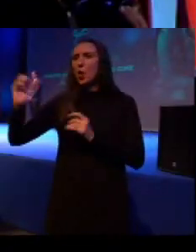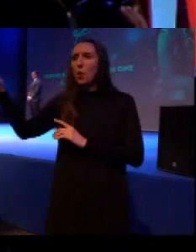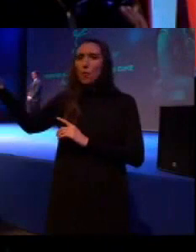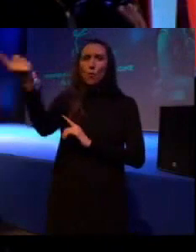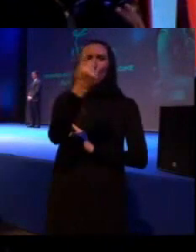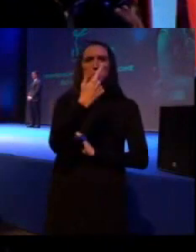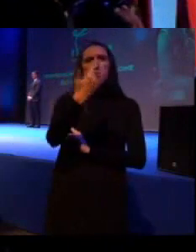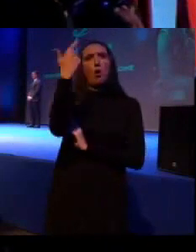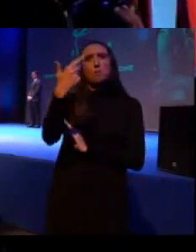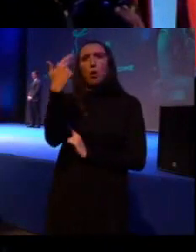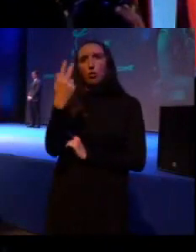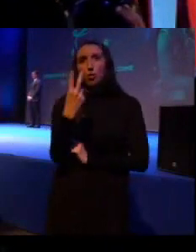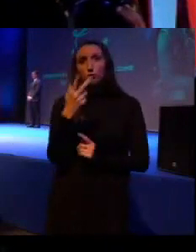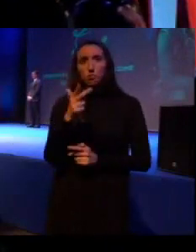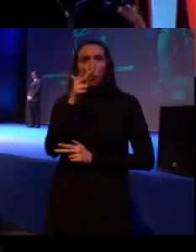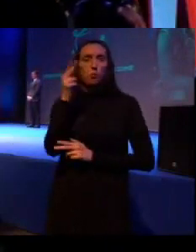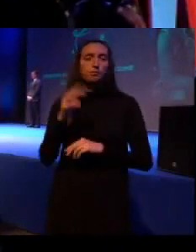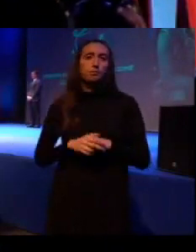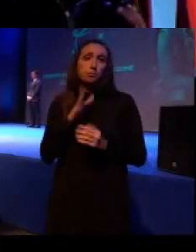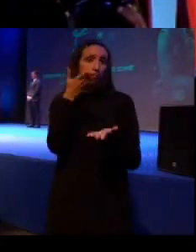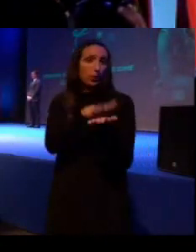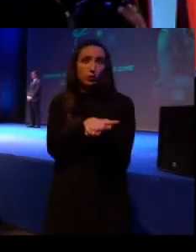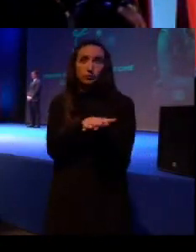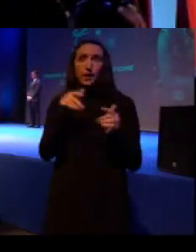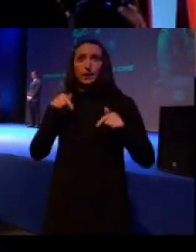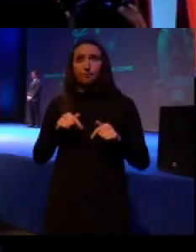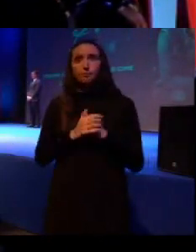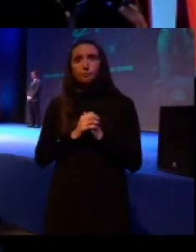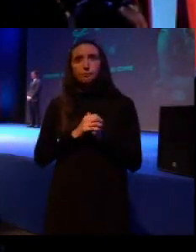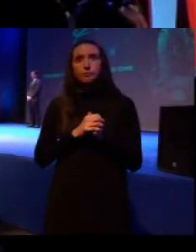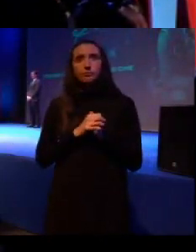tiros. Y